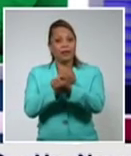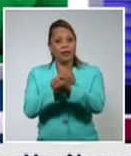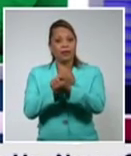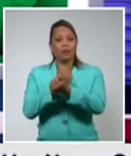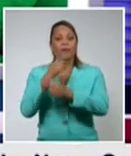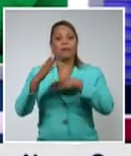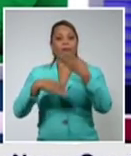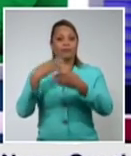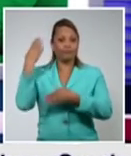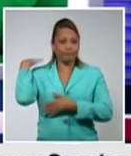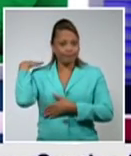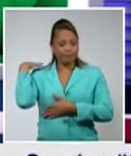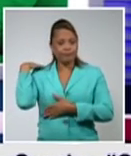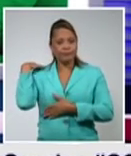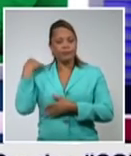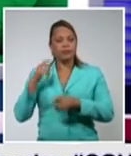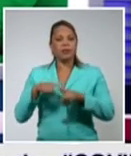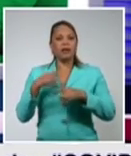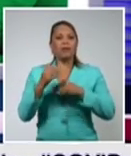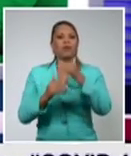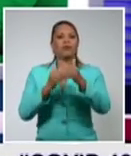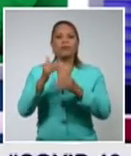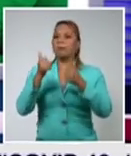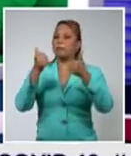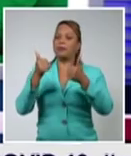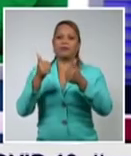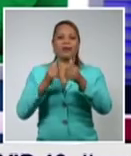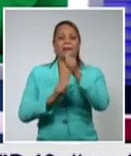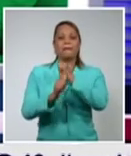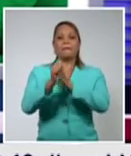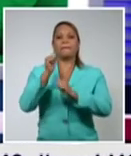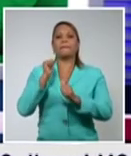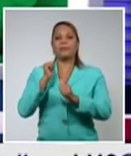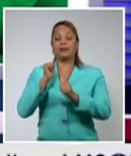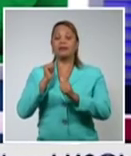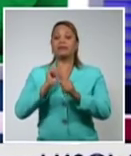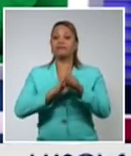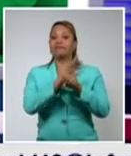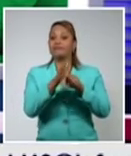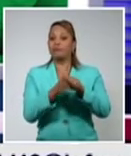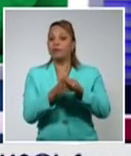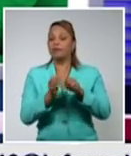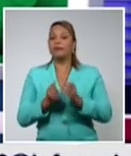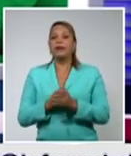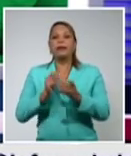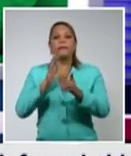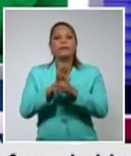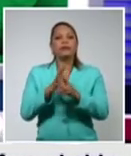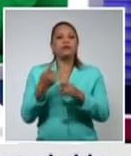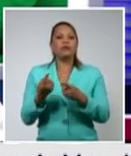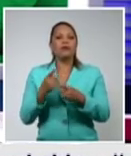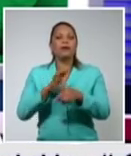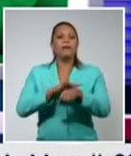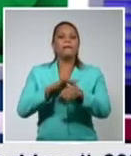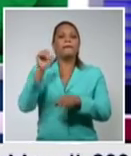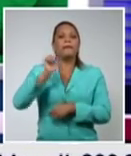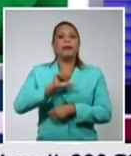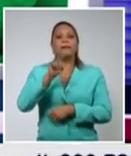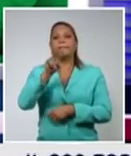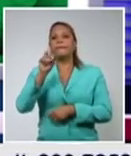una evolución desfavorable de la COVID, que comenzó con síntomas el 20 de febrero.